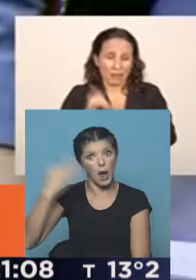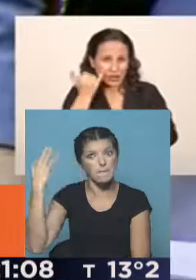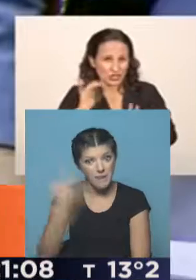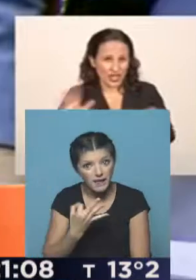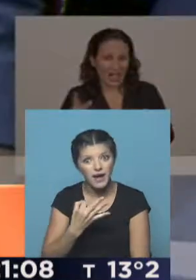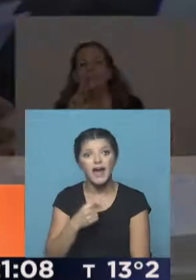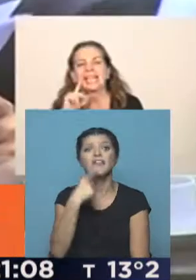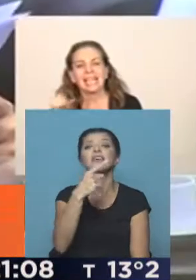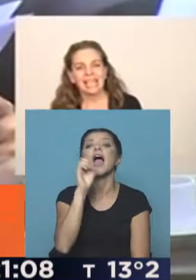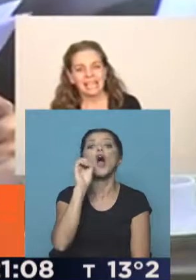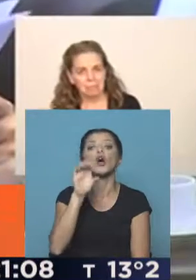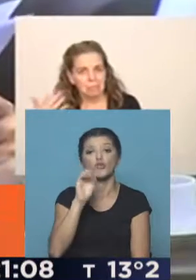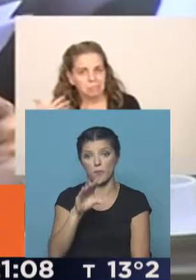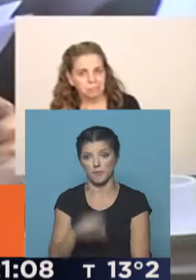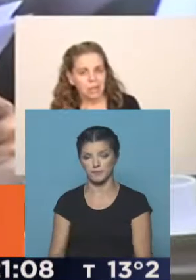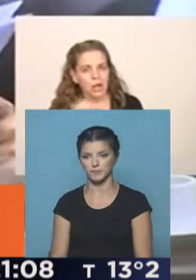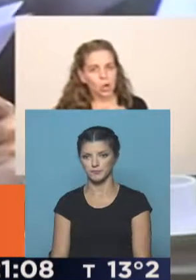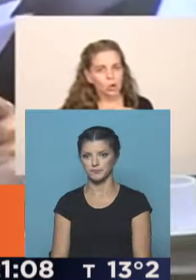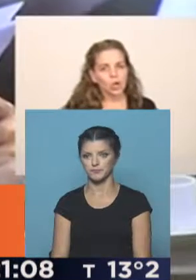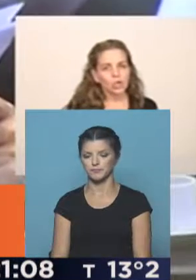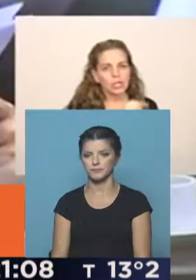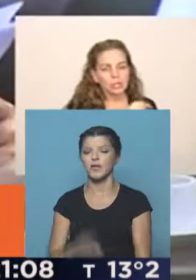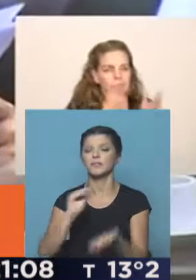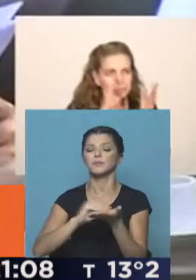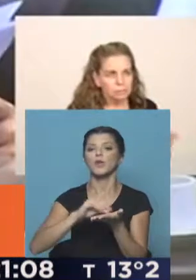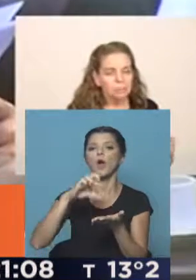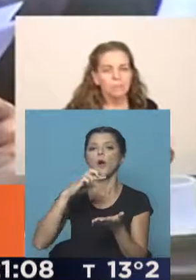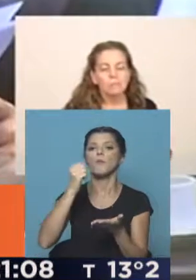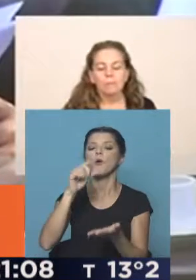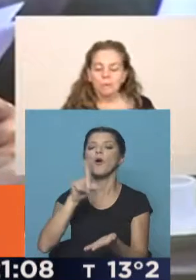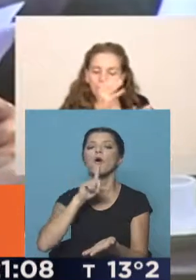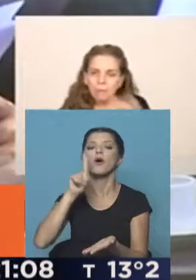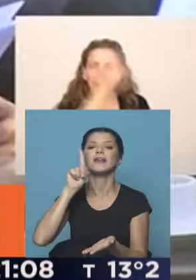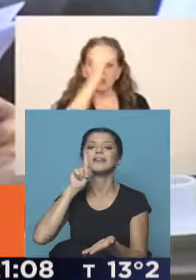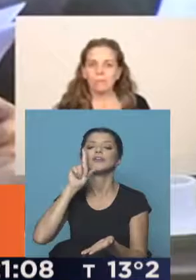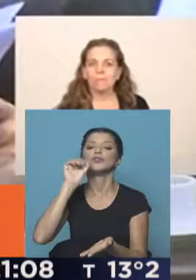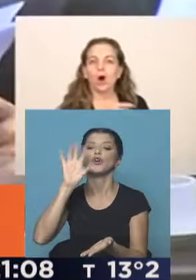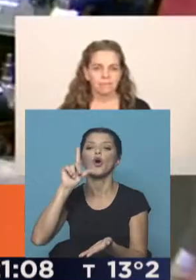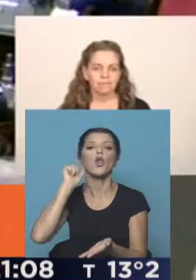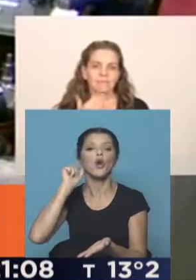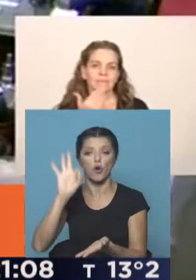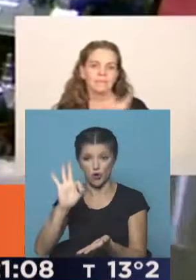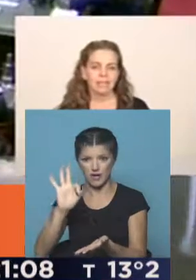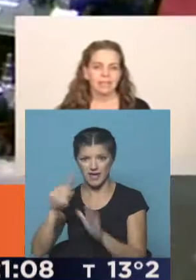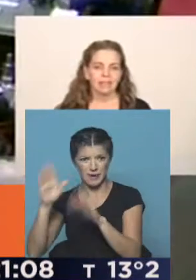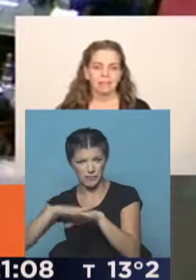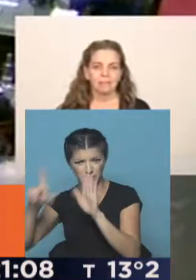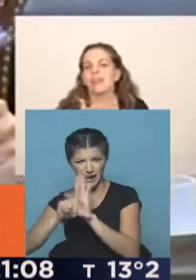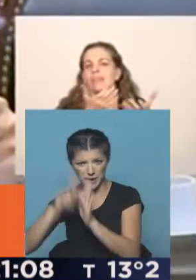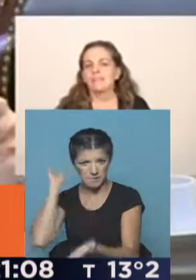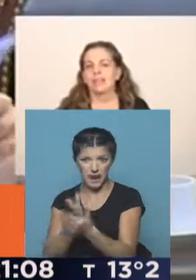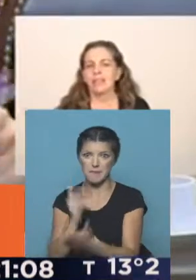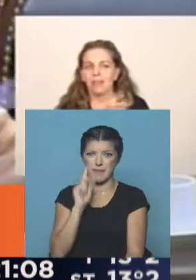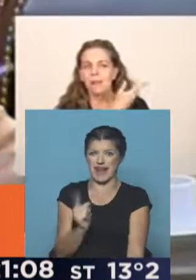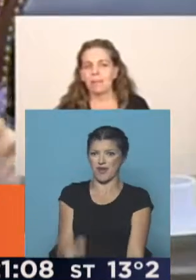los nombres. El diputado Sánchez, politólogo. Un politólogo a cargo de una ley penal es peligroso. El presidente de la Nación